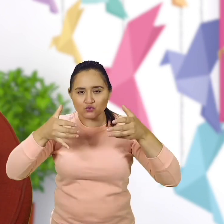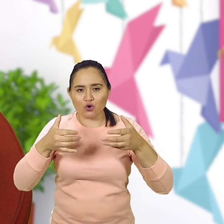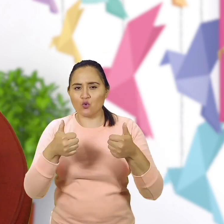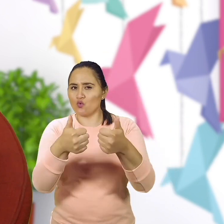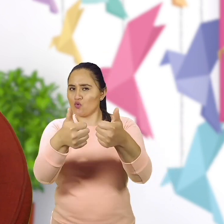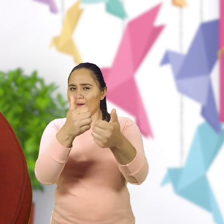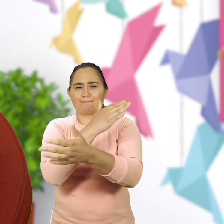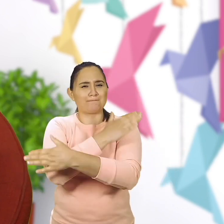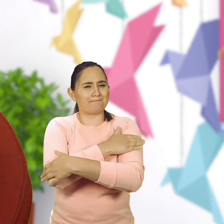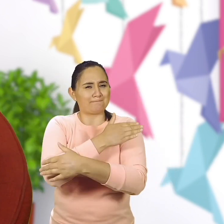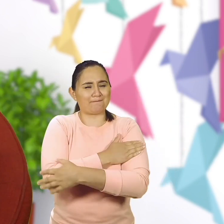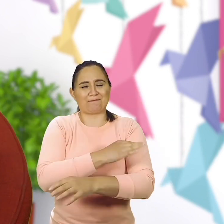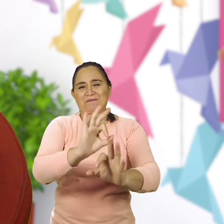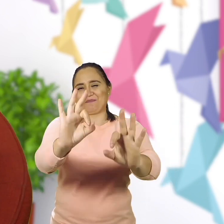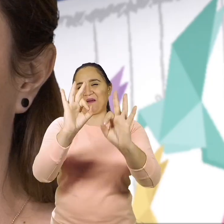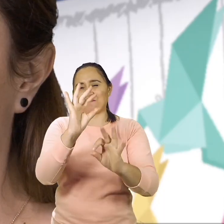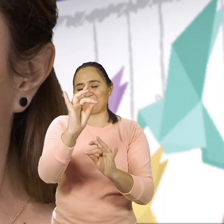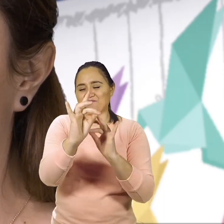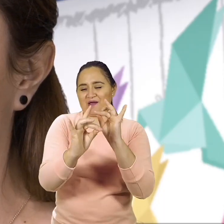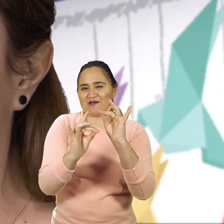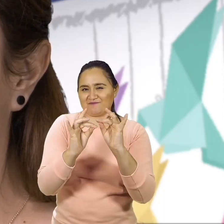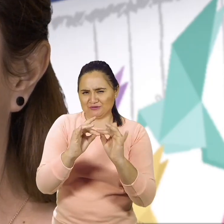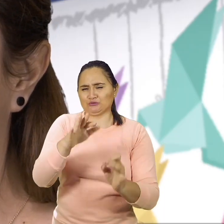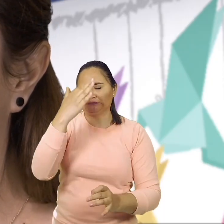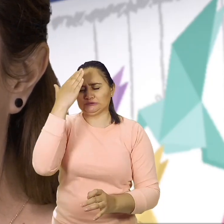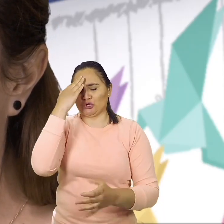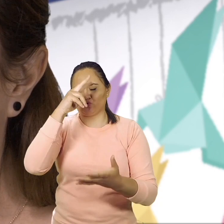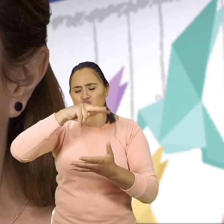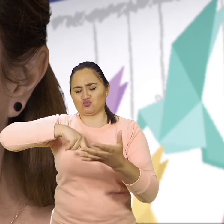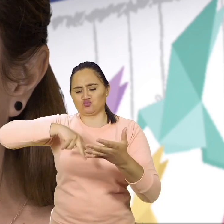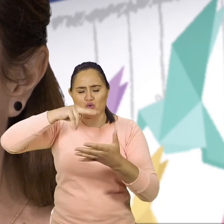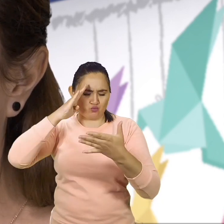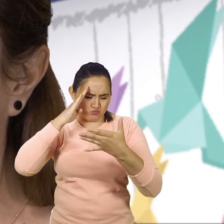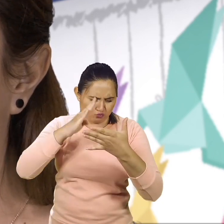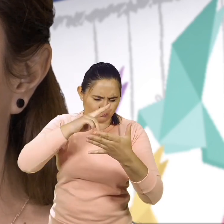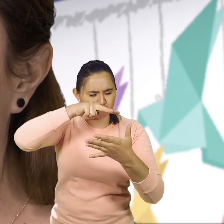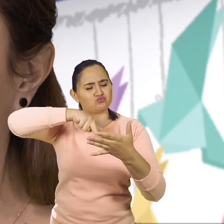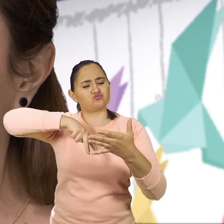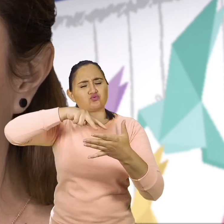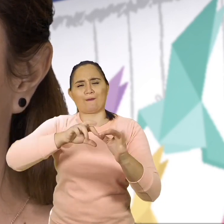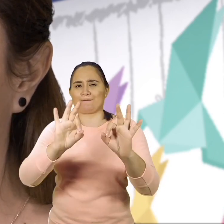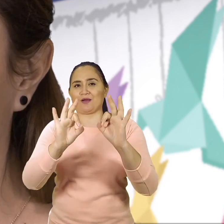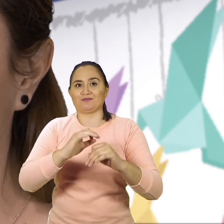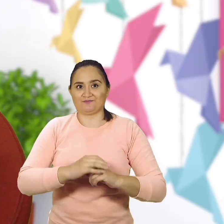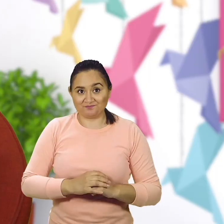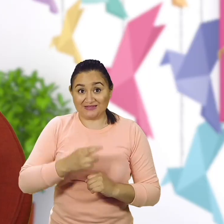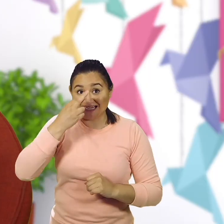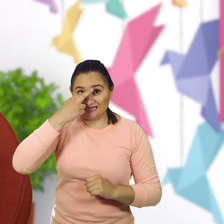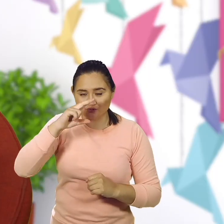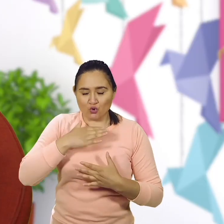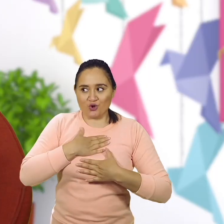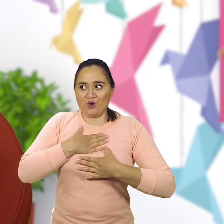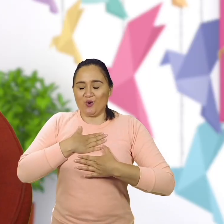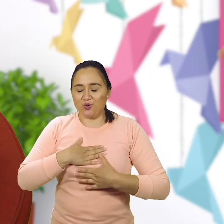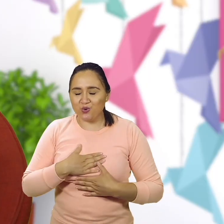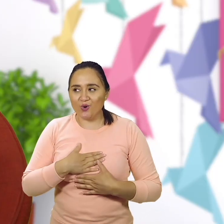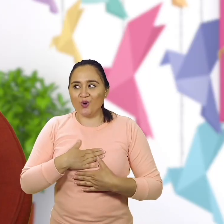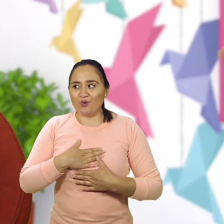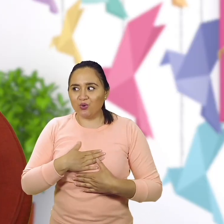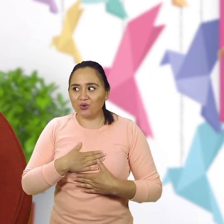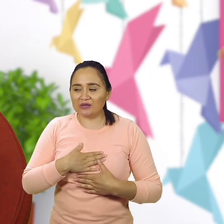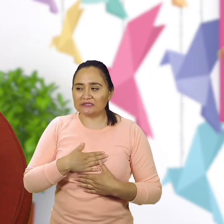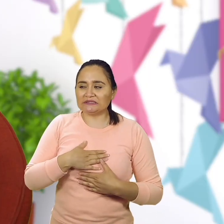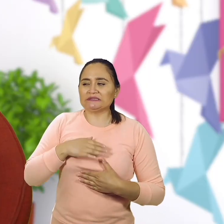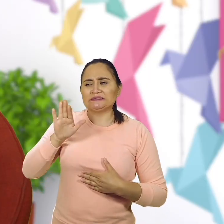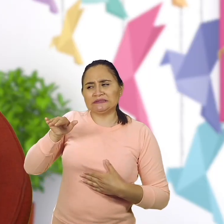maestra, orgullosa, lo felicitó. Muy bien, se ve que leíste el cuento con mucha atención. Aliviado, Miguel se